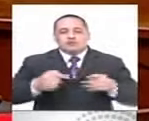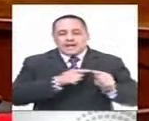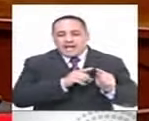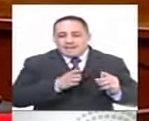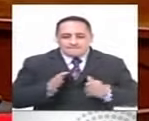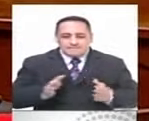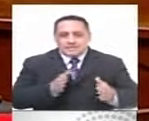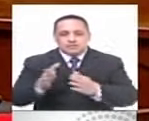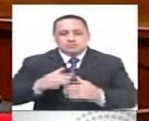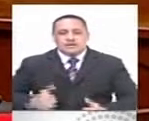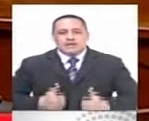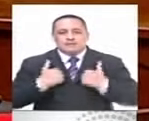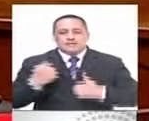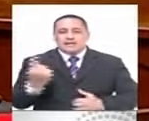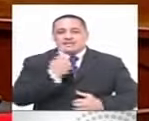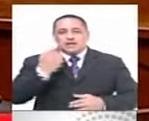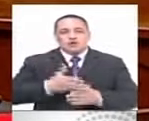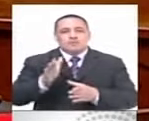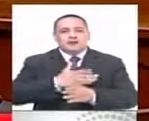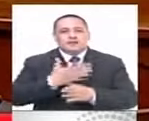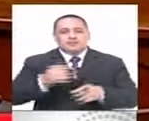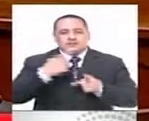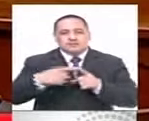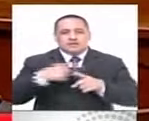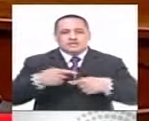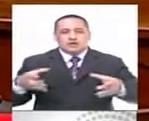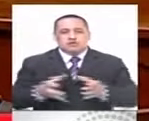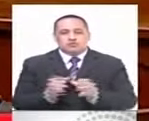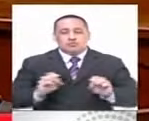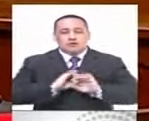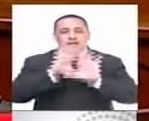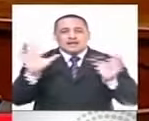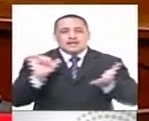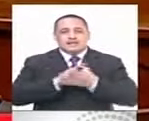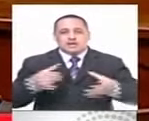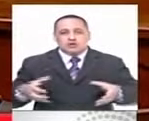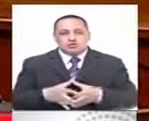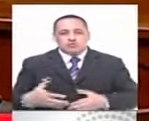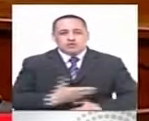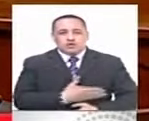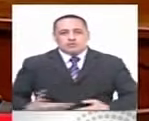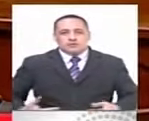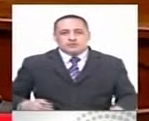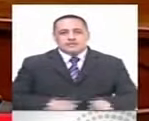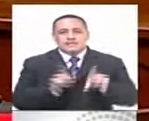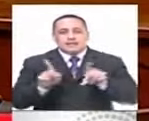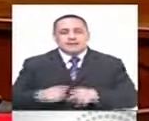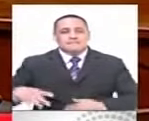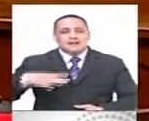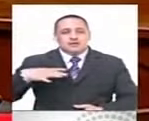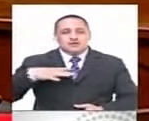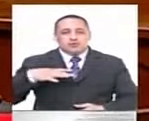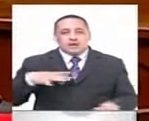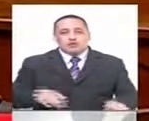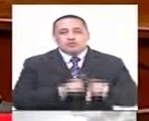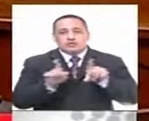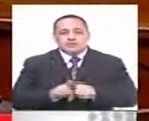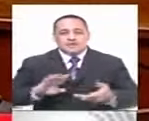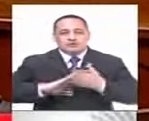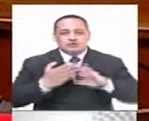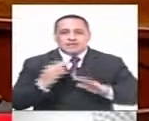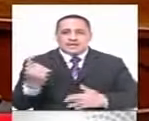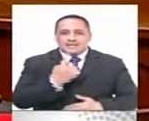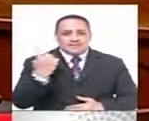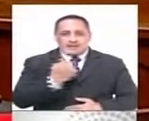lineamientos y una hoja de ruta con participación de entidades claves del sector público y del sector privado, así como la sociedad